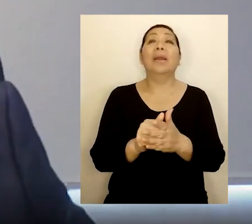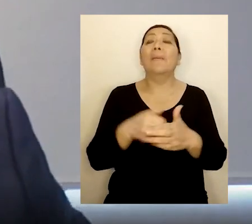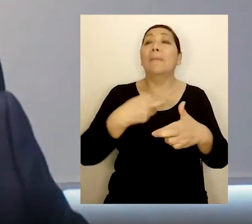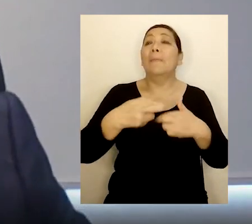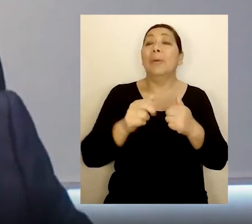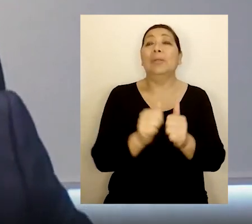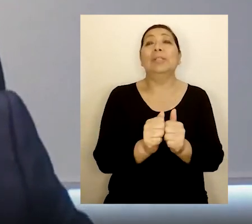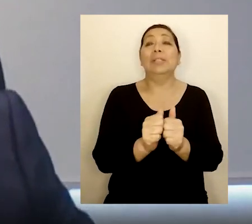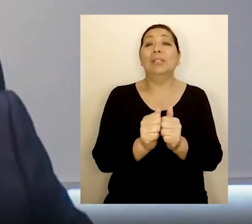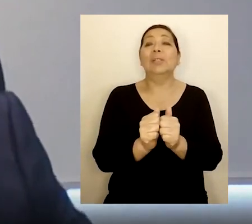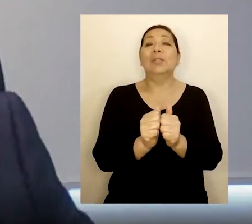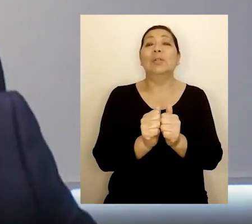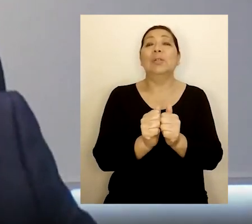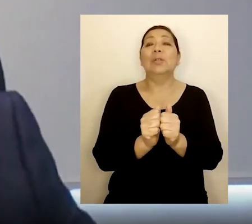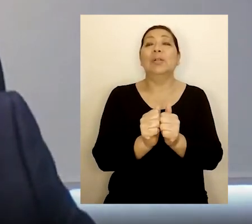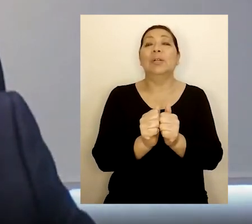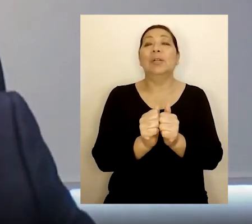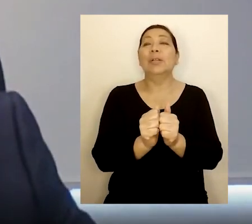el proceso.